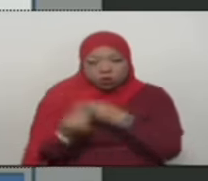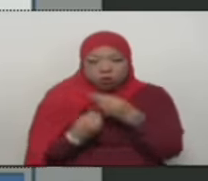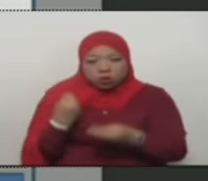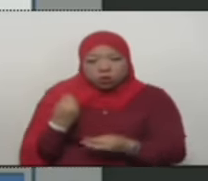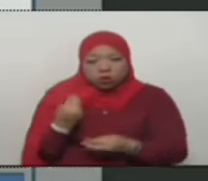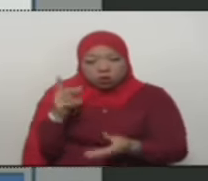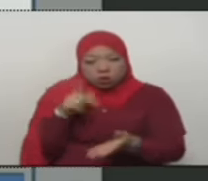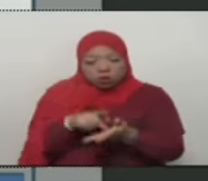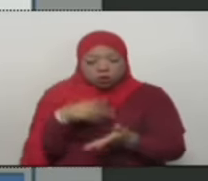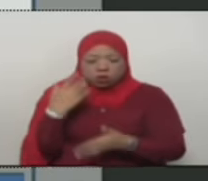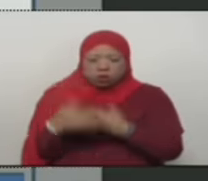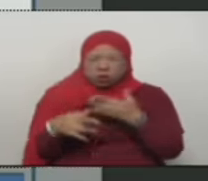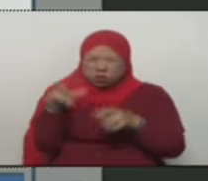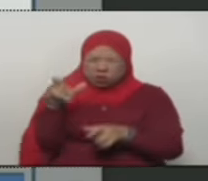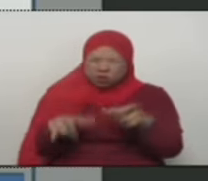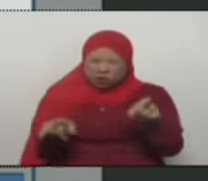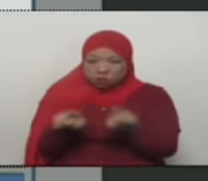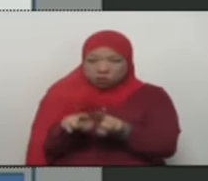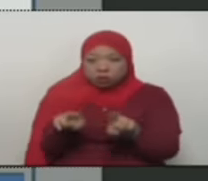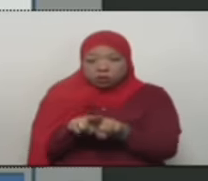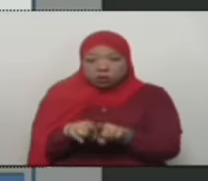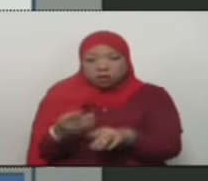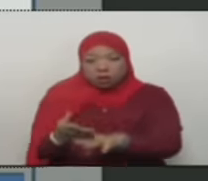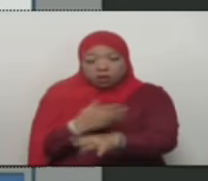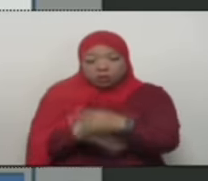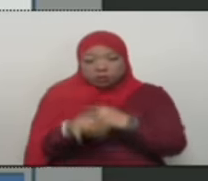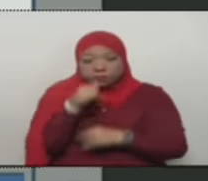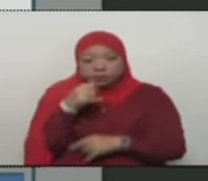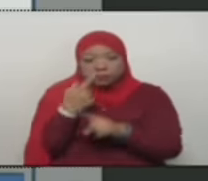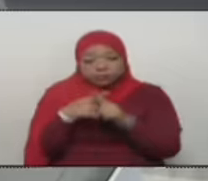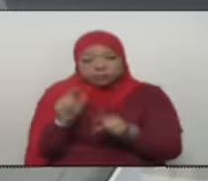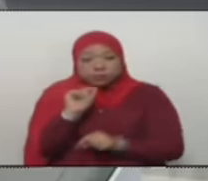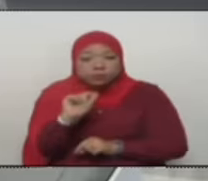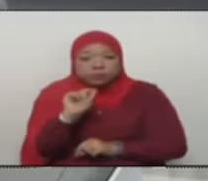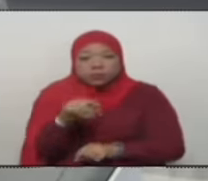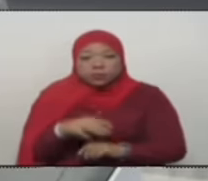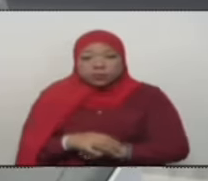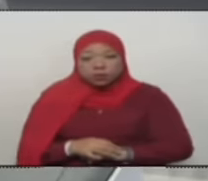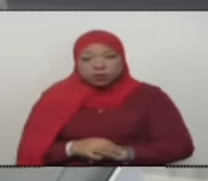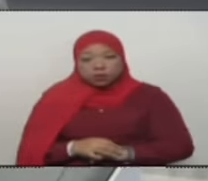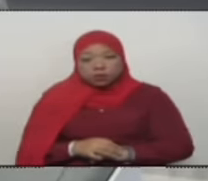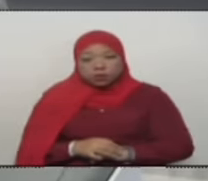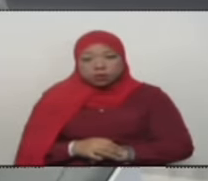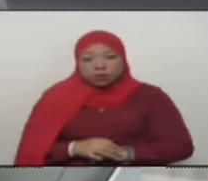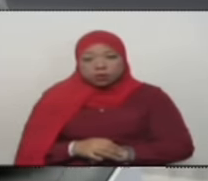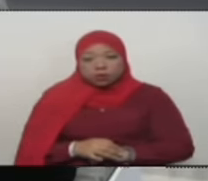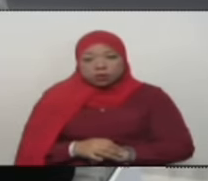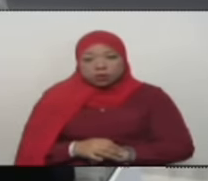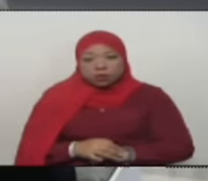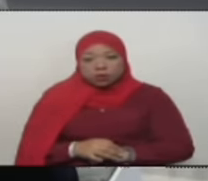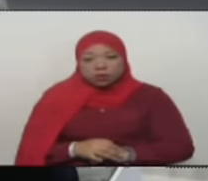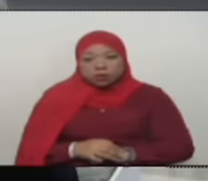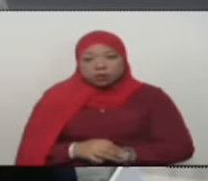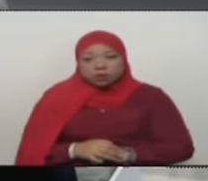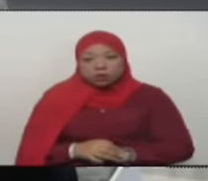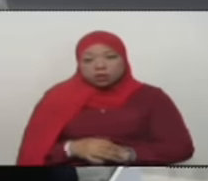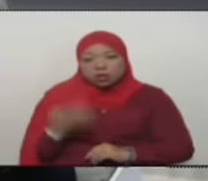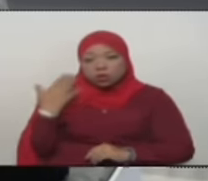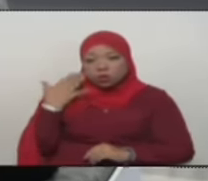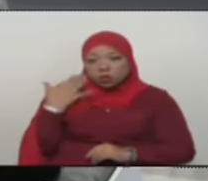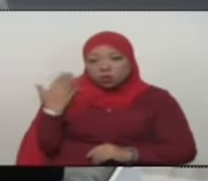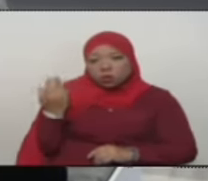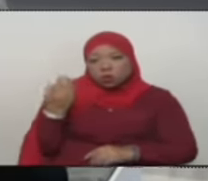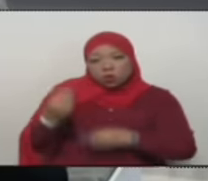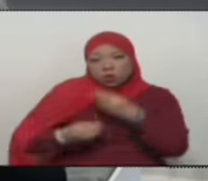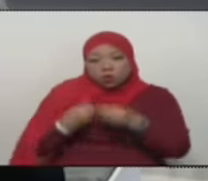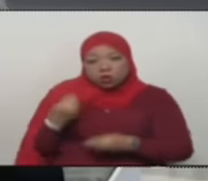dicen que van a dar los resultados antes. Pero el punto es este. Ellos dan el resultado sabiendo que no cumplen con las